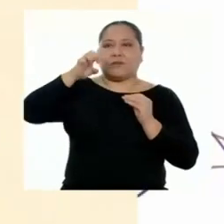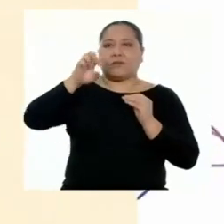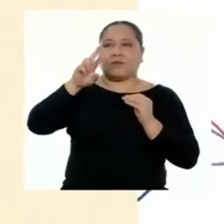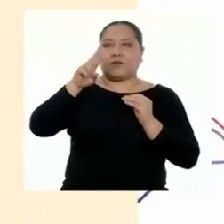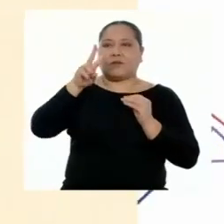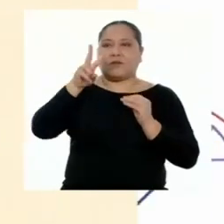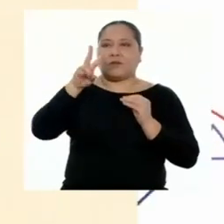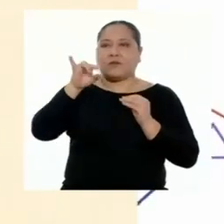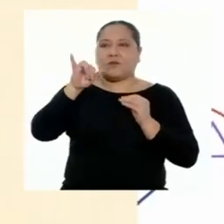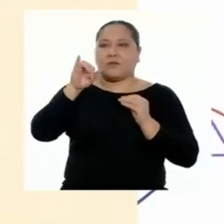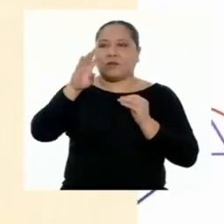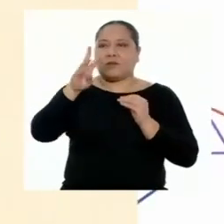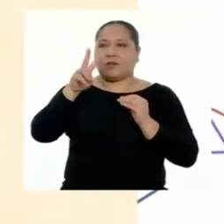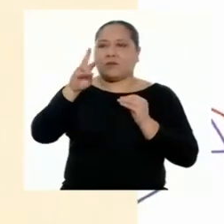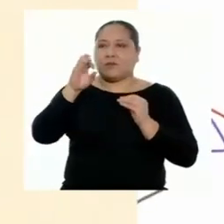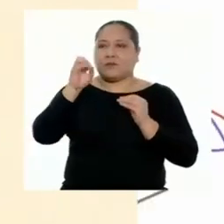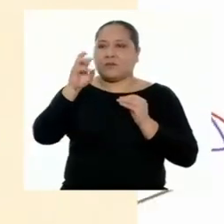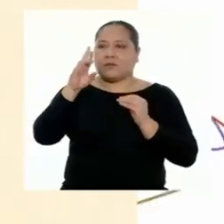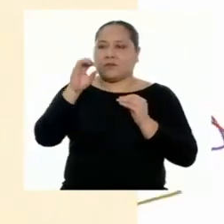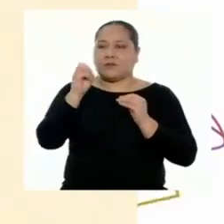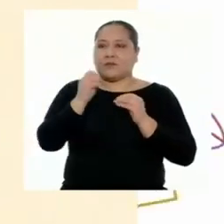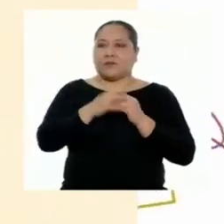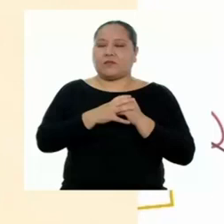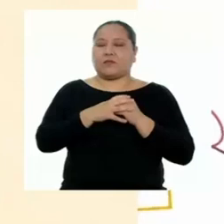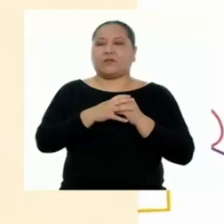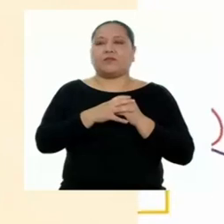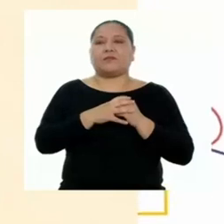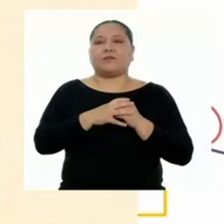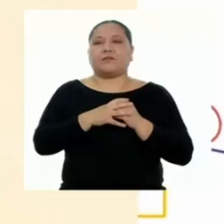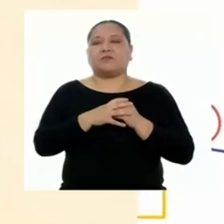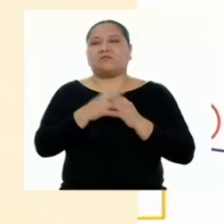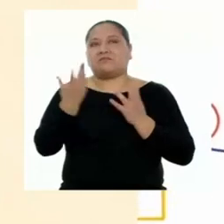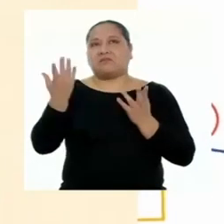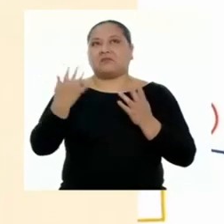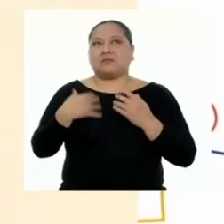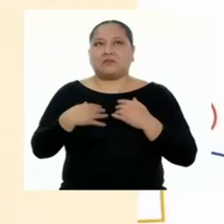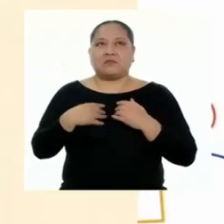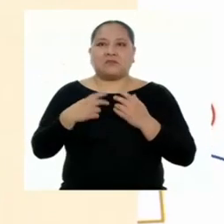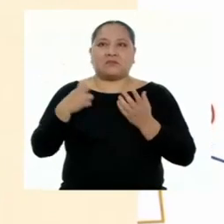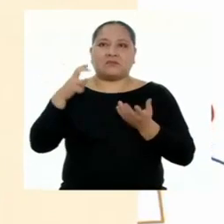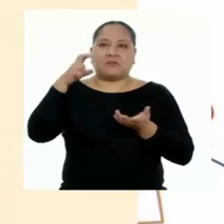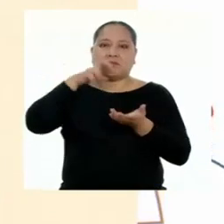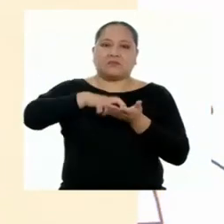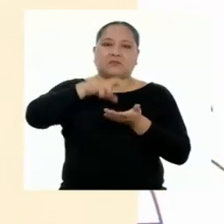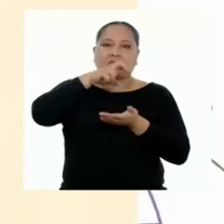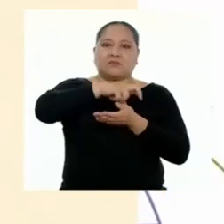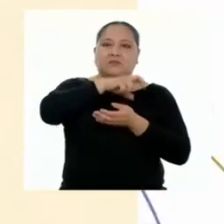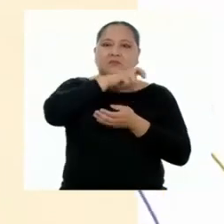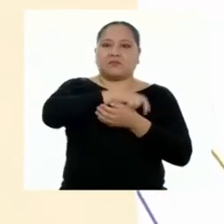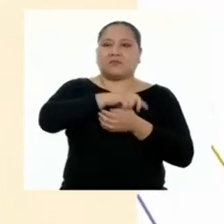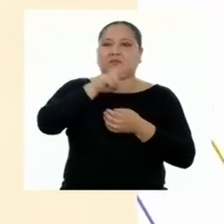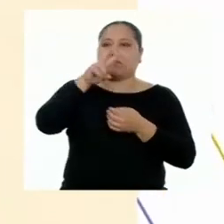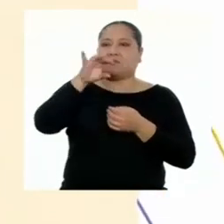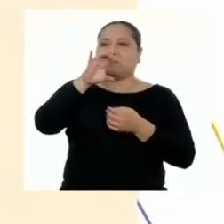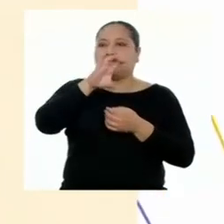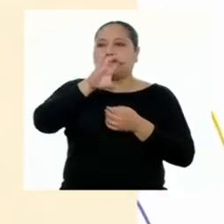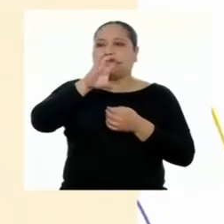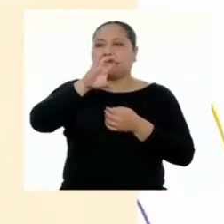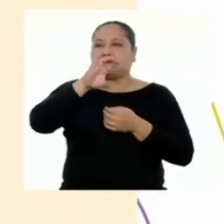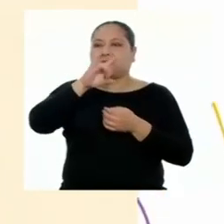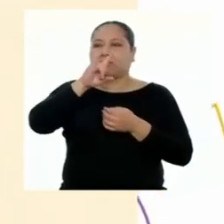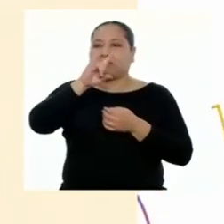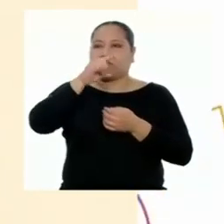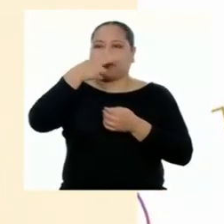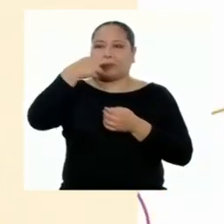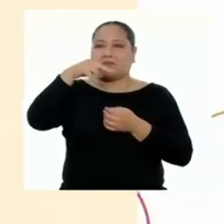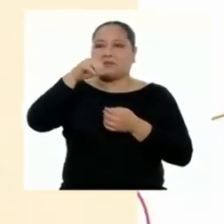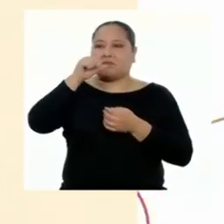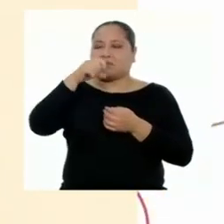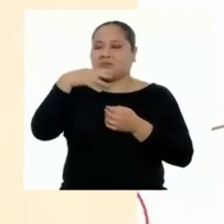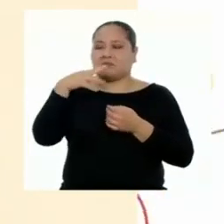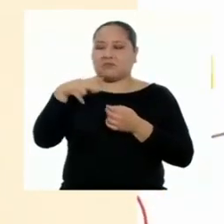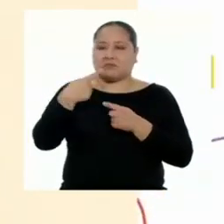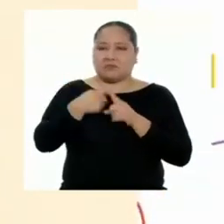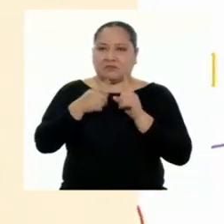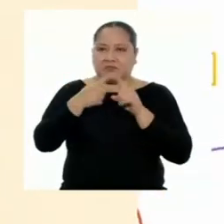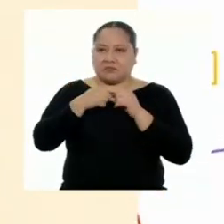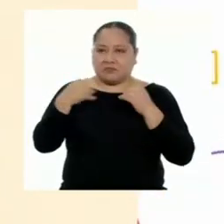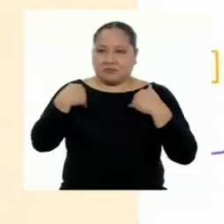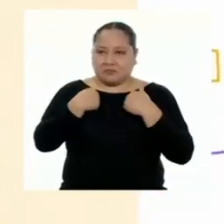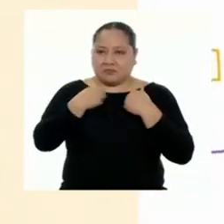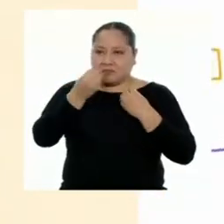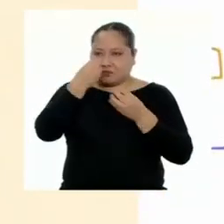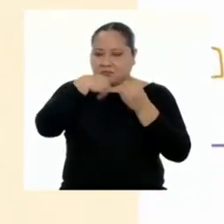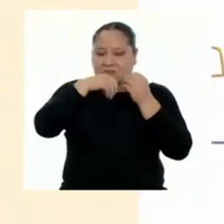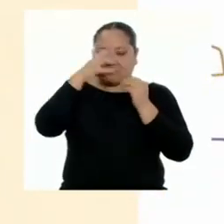por ejemplo, a los saltamontes, vicuñas, vizcachas, entre otros. En el tercer nivel trófico